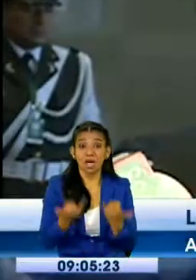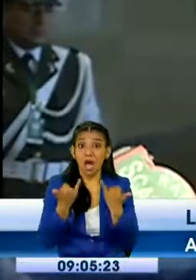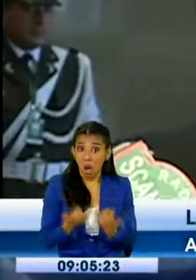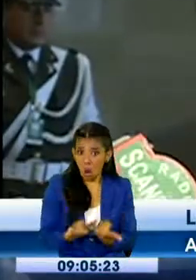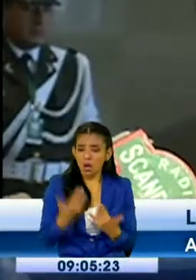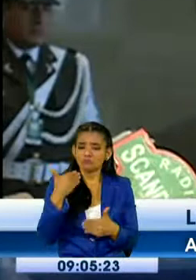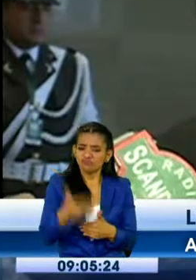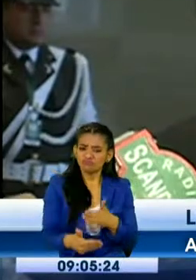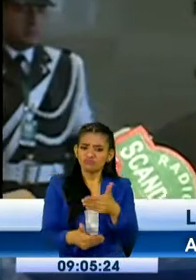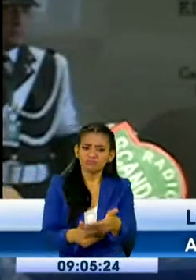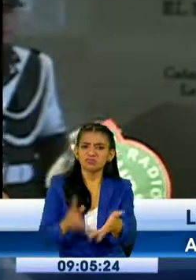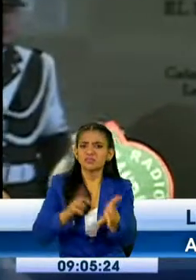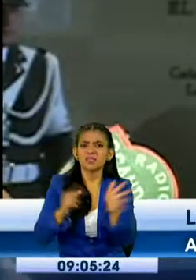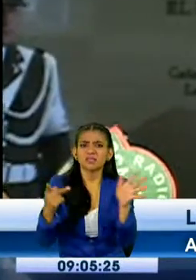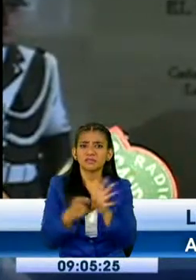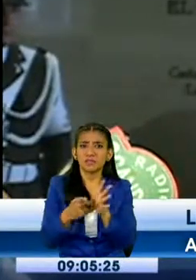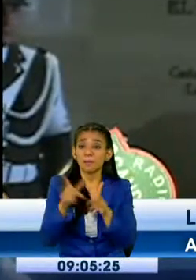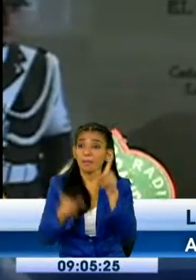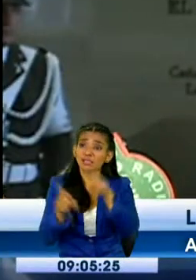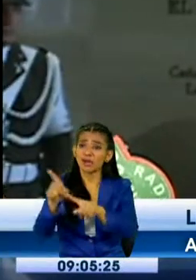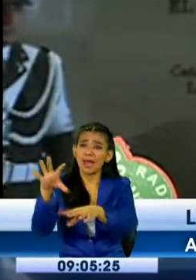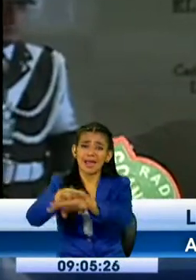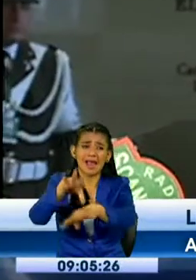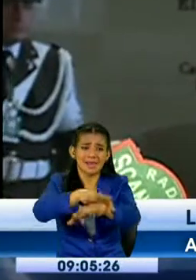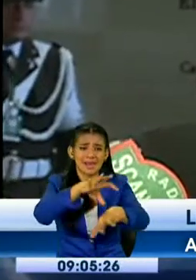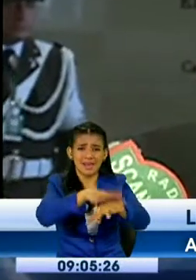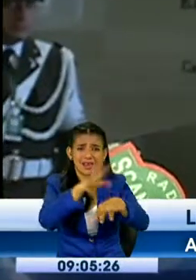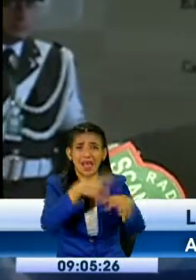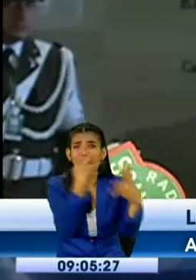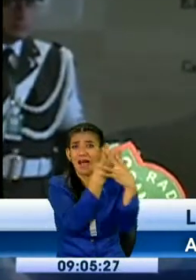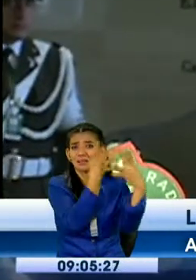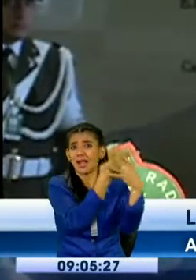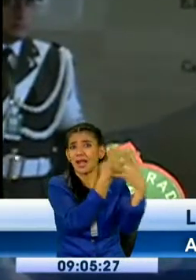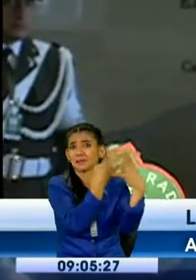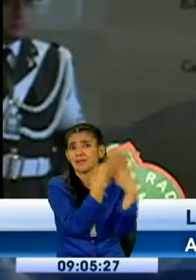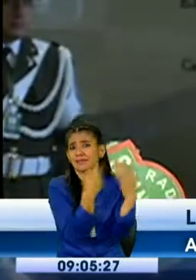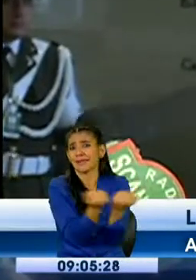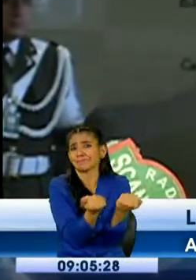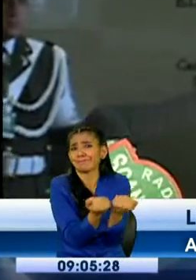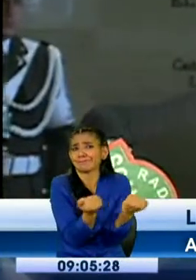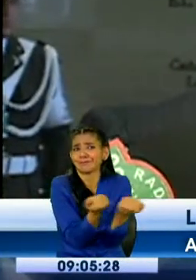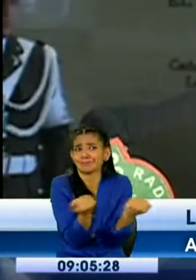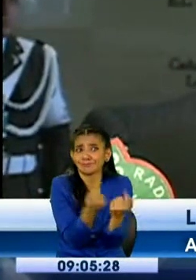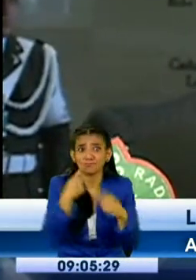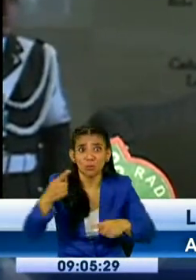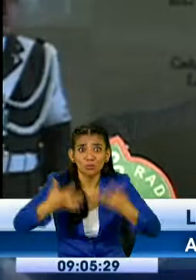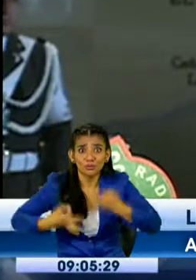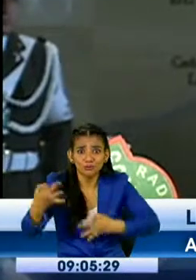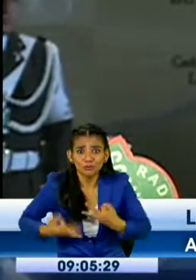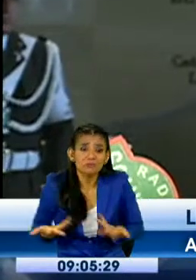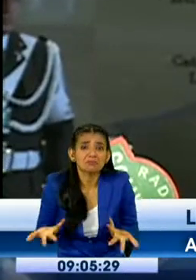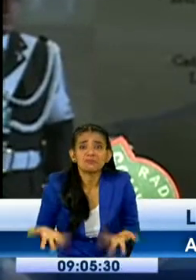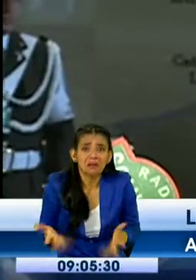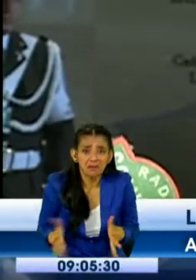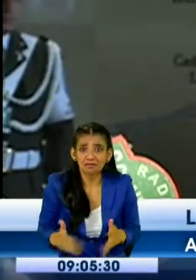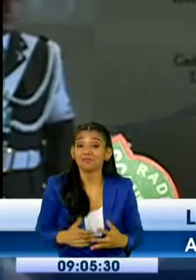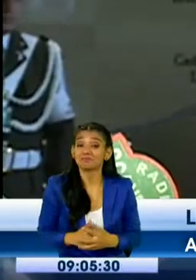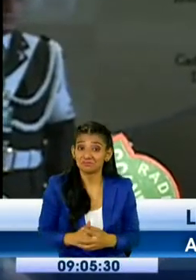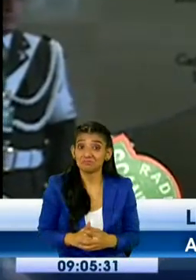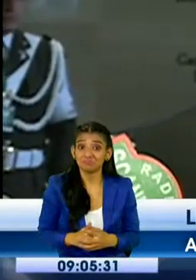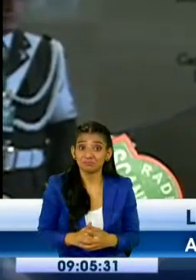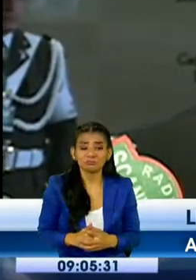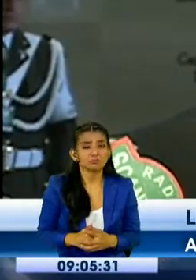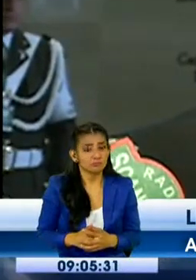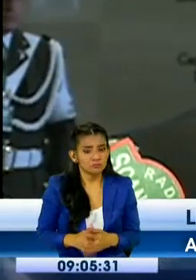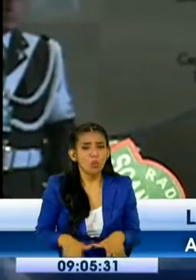adelante será una serie de detenidos abarrotando las cárceles del país sin fórmula de juicio. Muchos de ellos, el